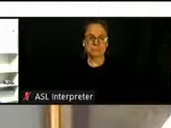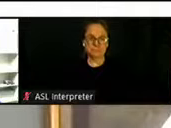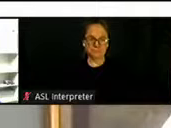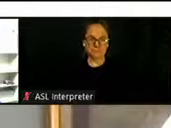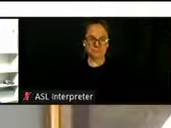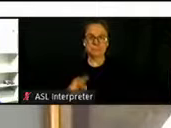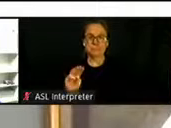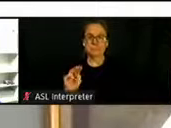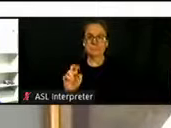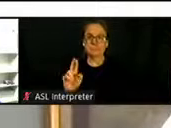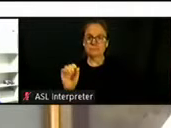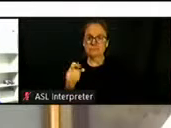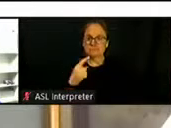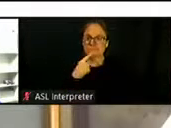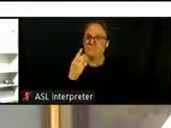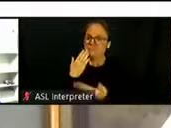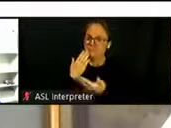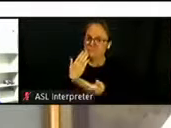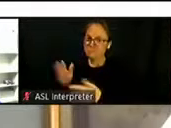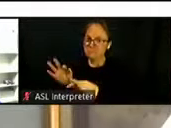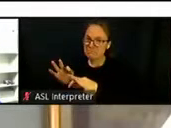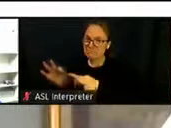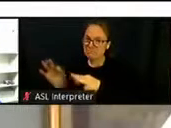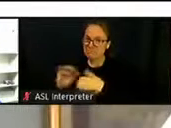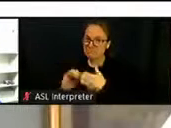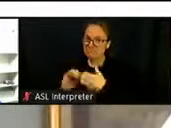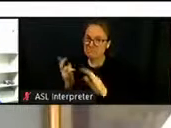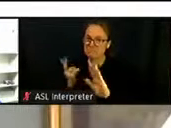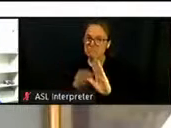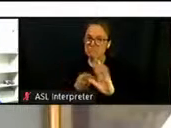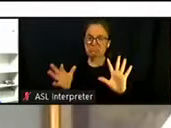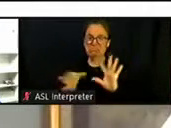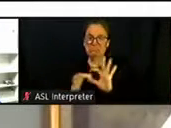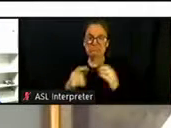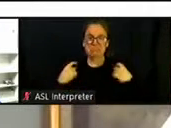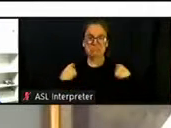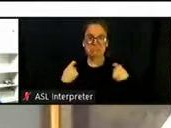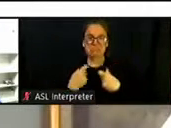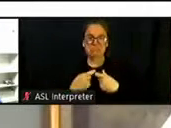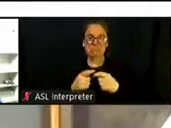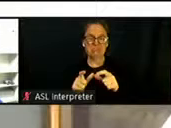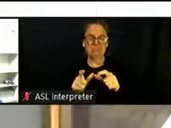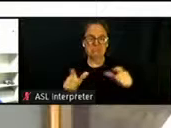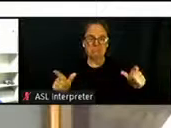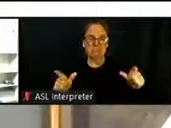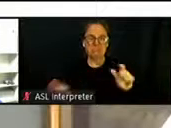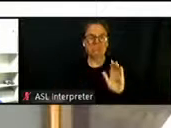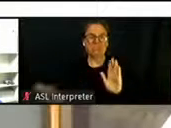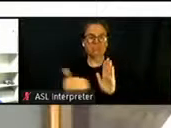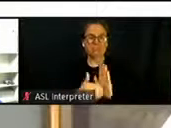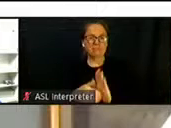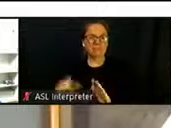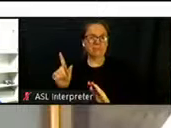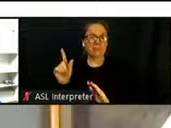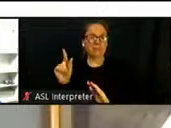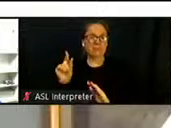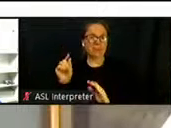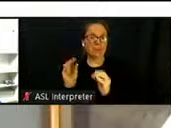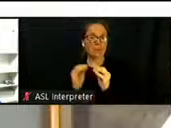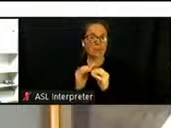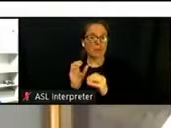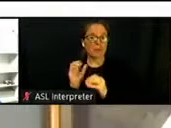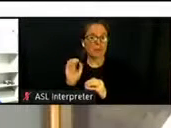Thank you, Christina. And again, we're going to give it about 20 more seconds and then we're going to get